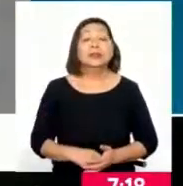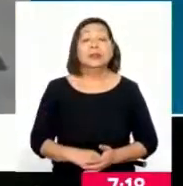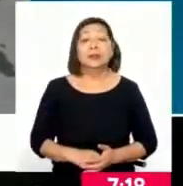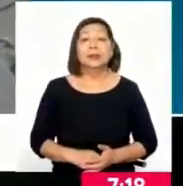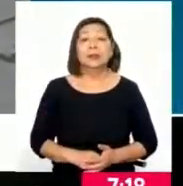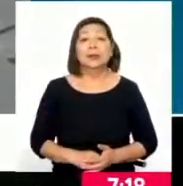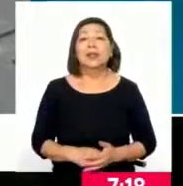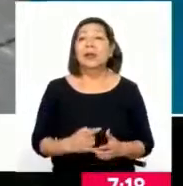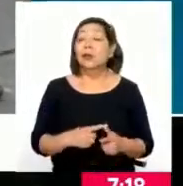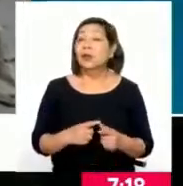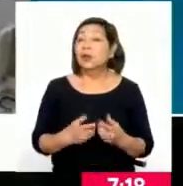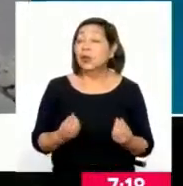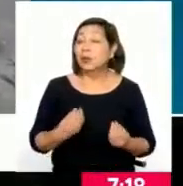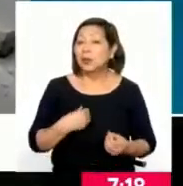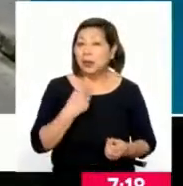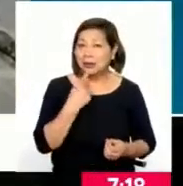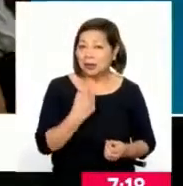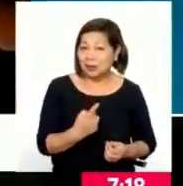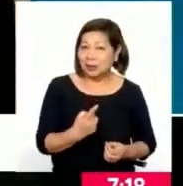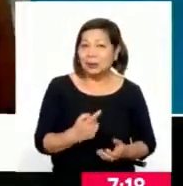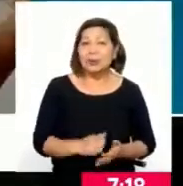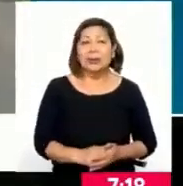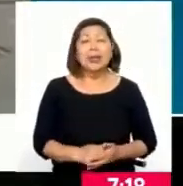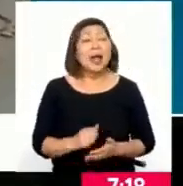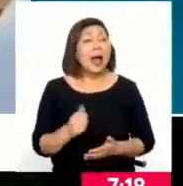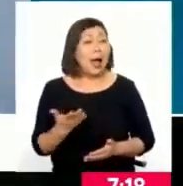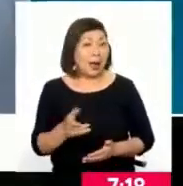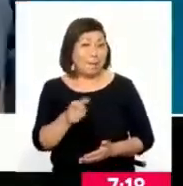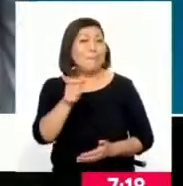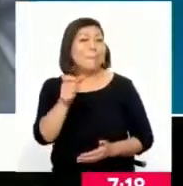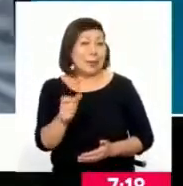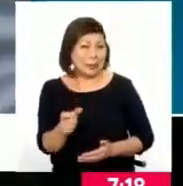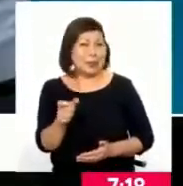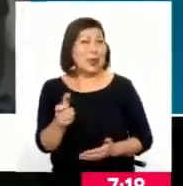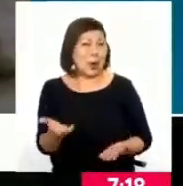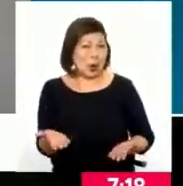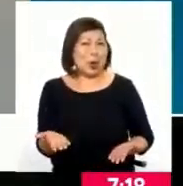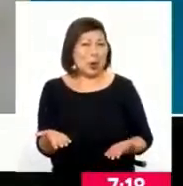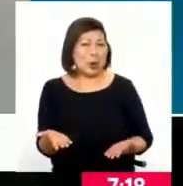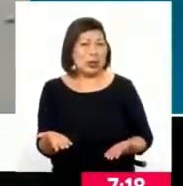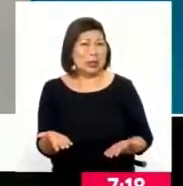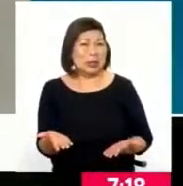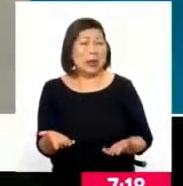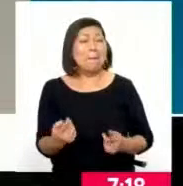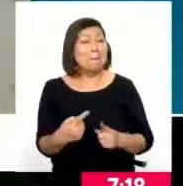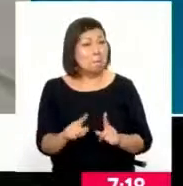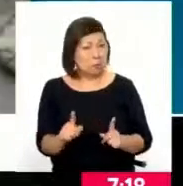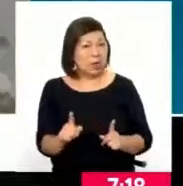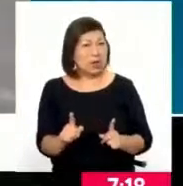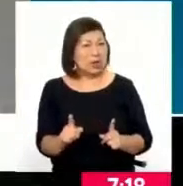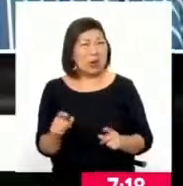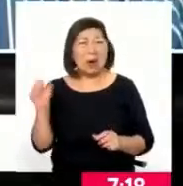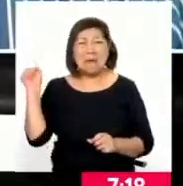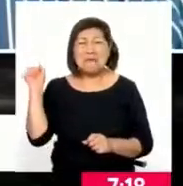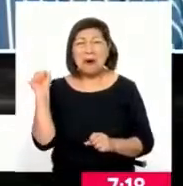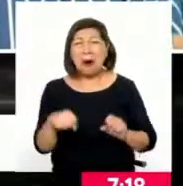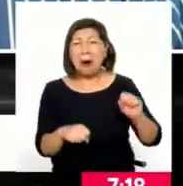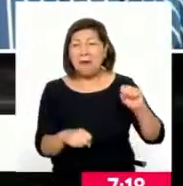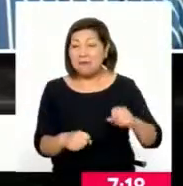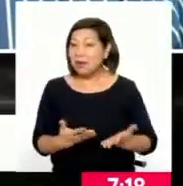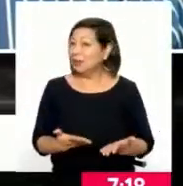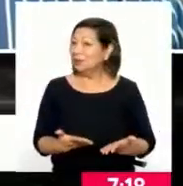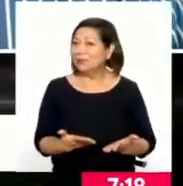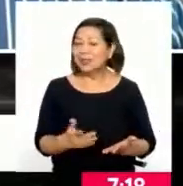exacto. Entonces, como digo, hay gente que está empleando la violencia y la violencia es